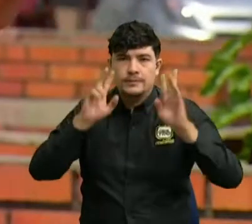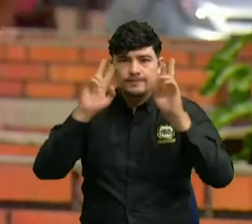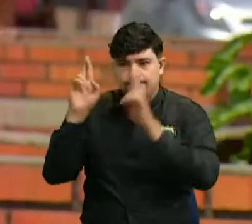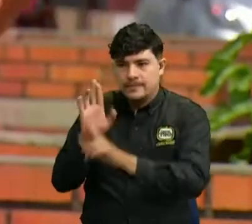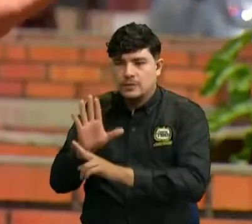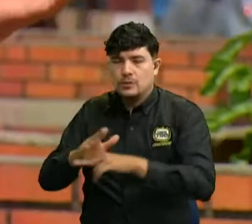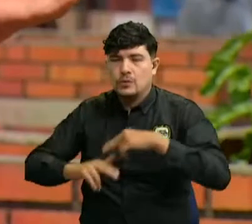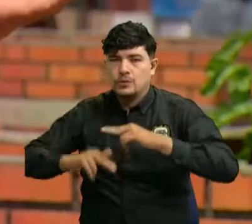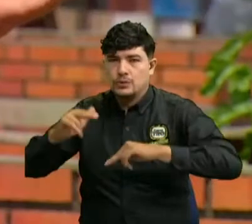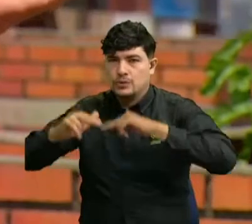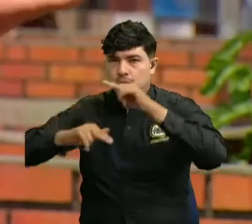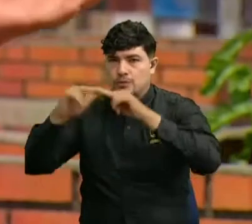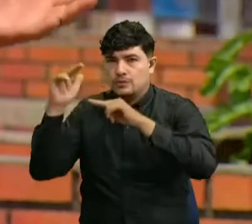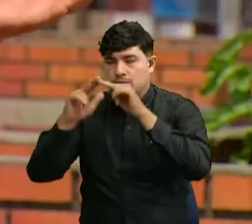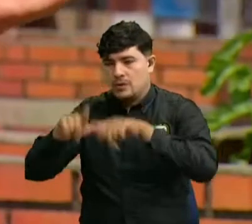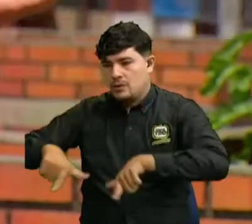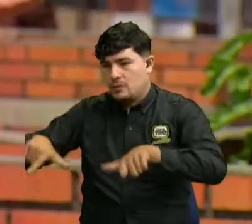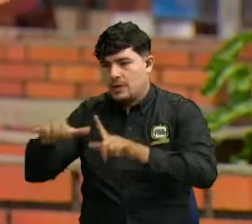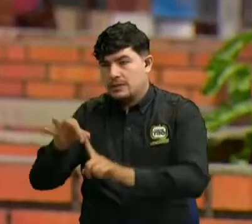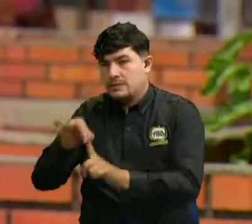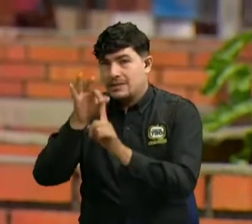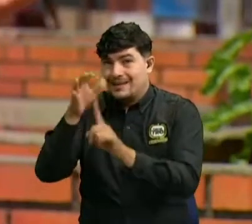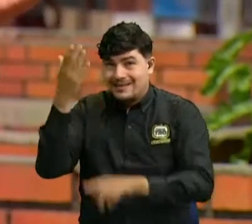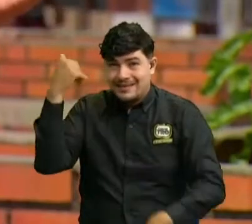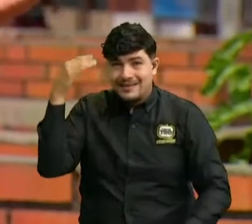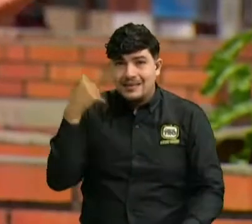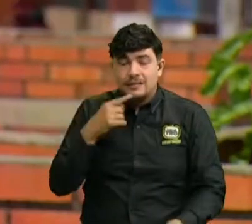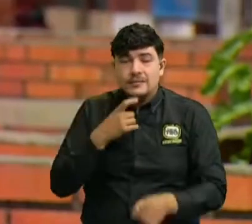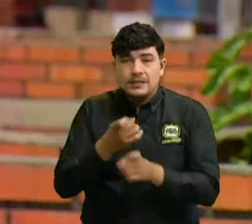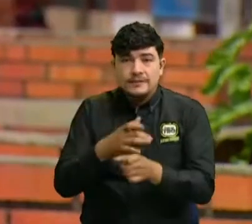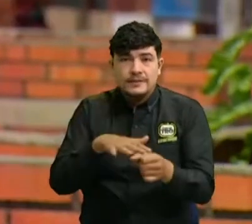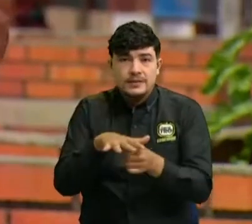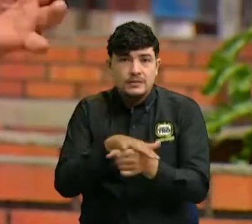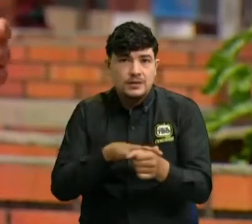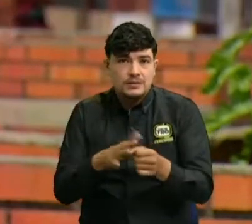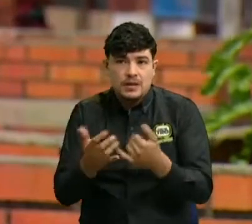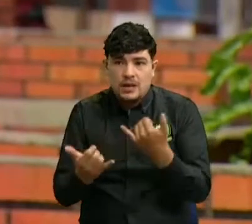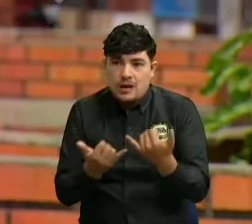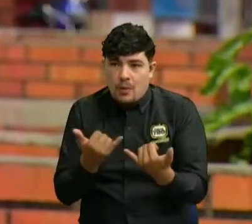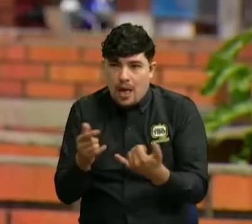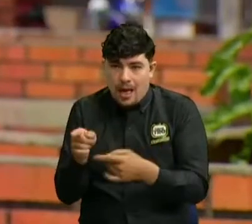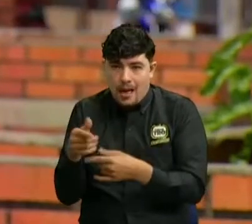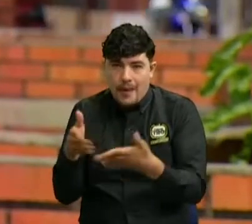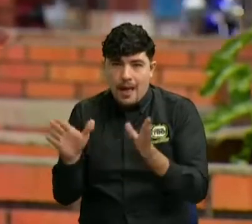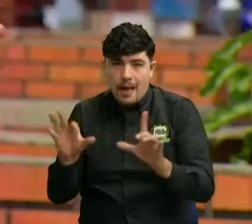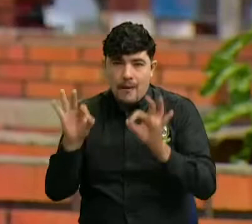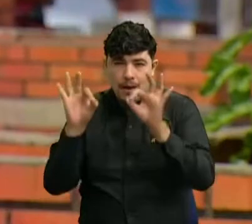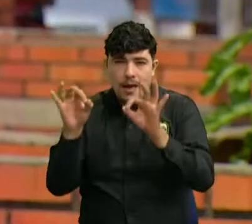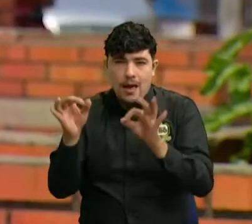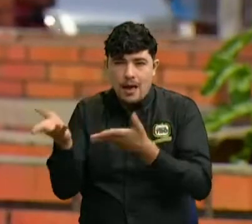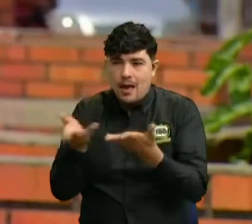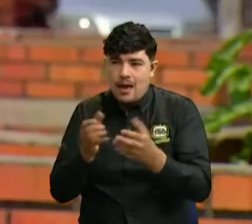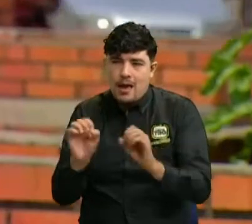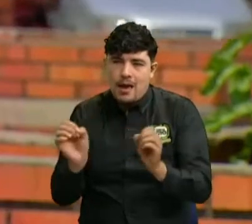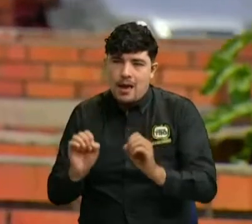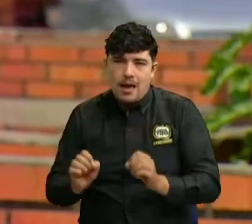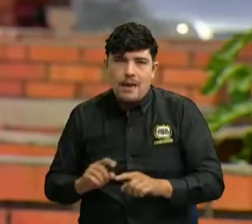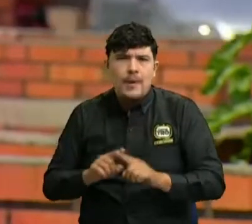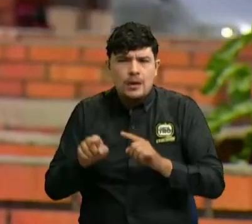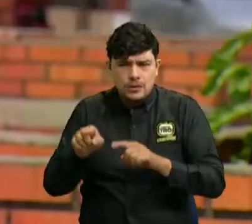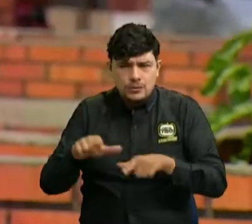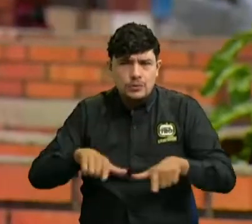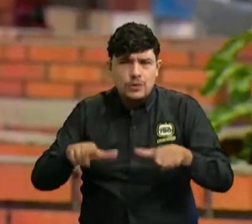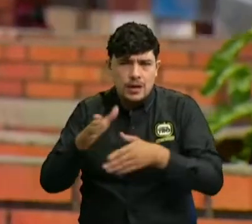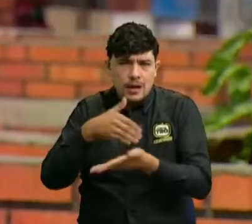que desafortunadamente por el motivo que venimos viviendo en este momento no está en buen servicio, pero está funcionando normalmente el CIAD de la